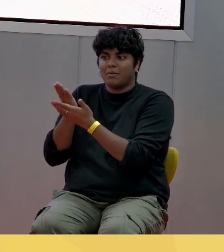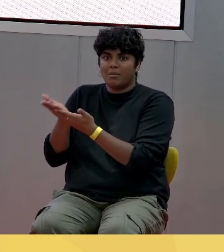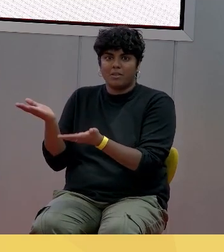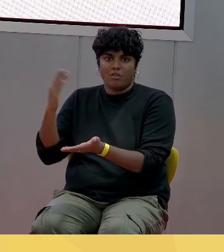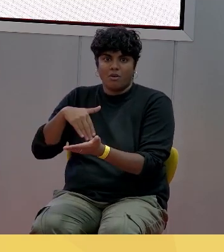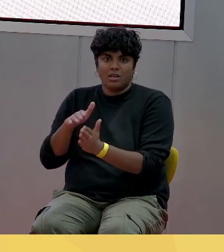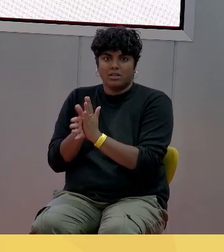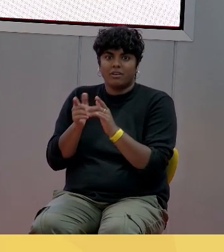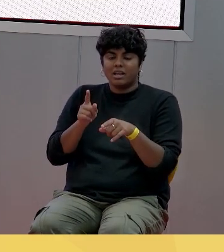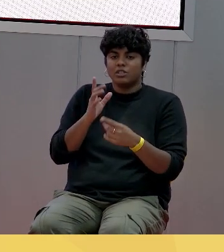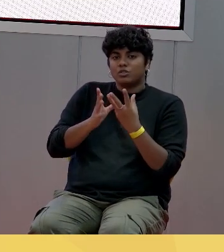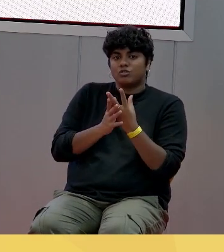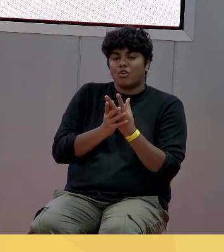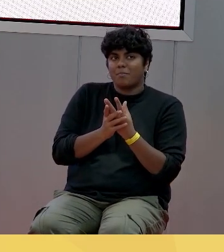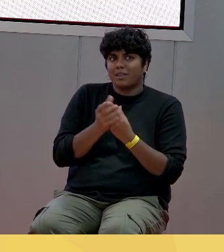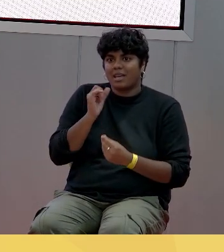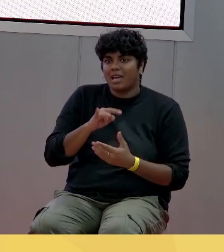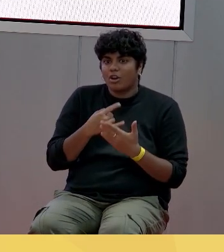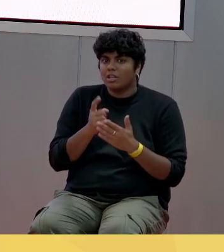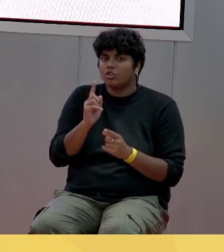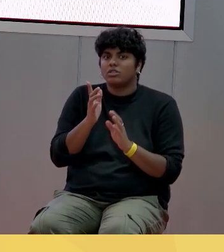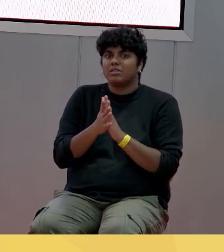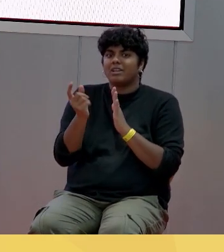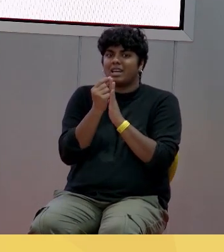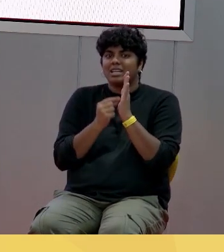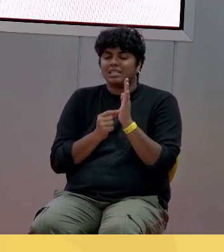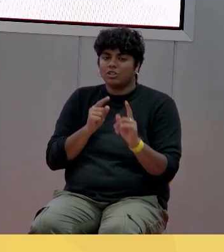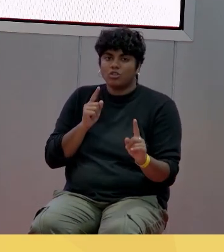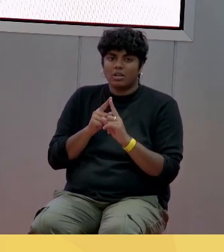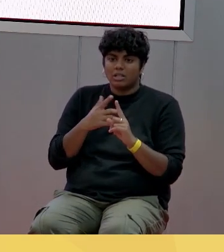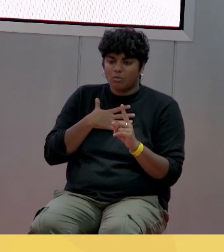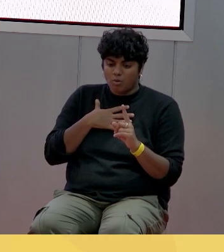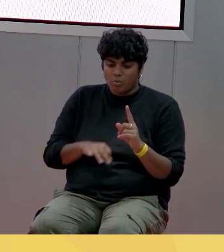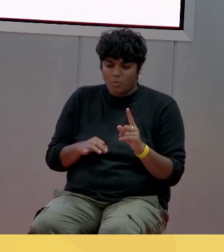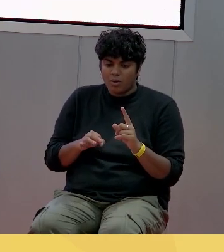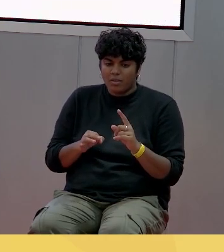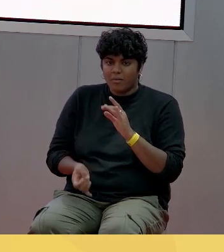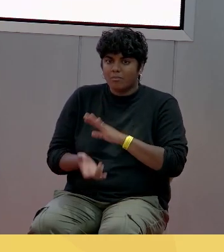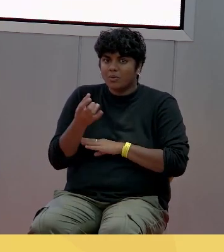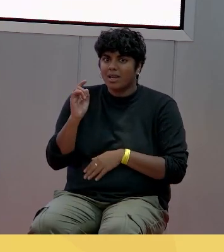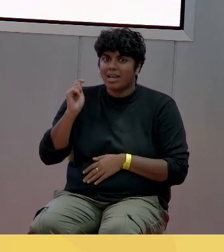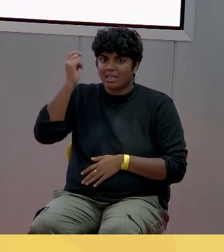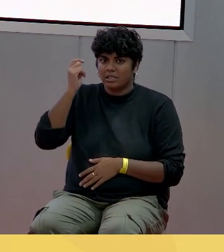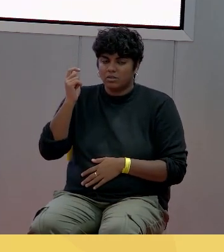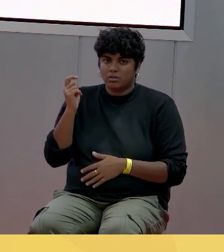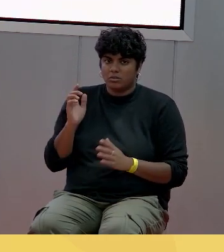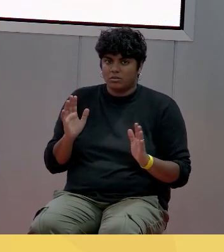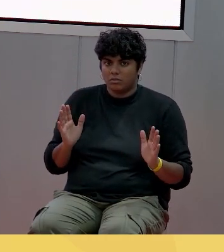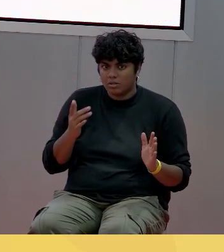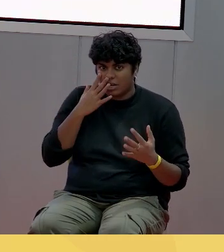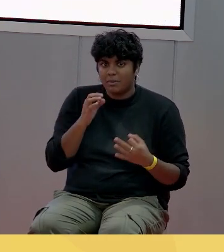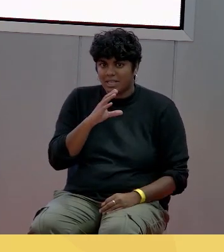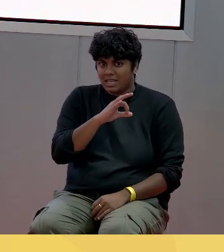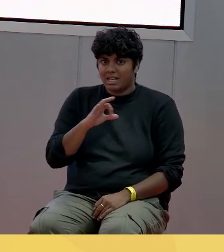realmente errores, sino que son requisitos que se puso en la revisión para que pudiera tener alguna probabilidad de éxito. Obviamente, Hilary Cass